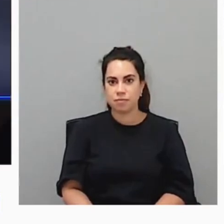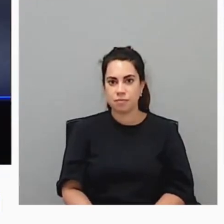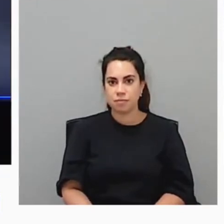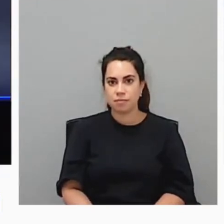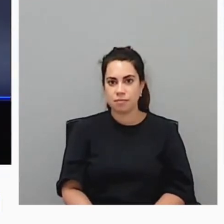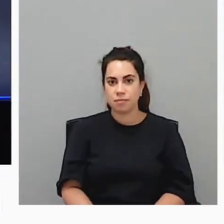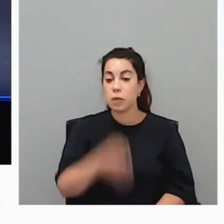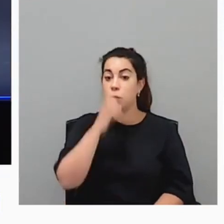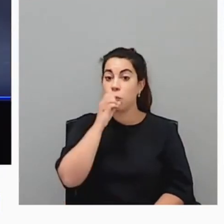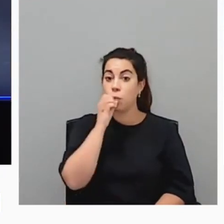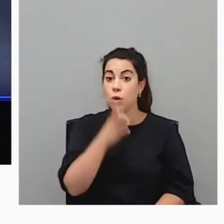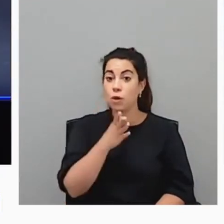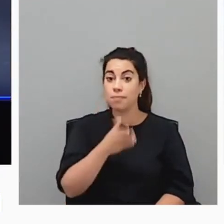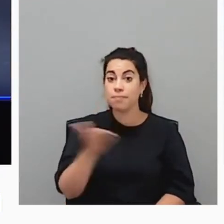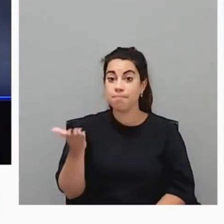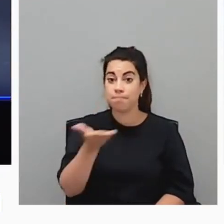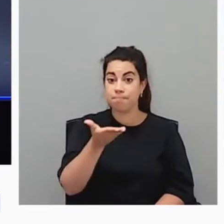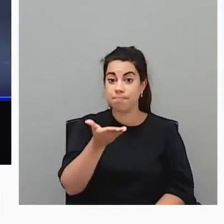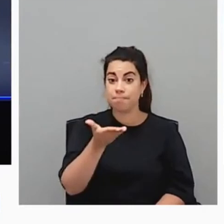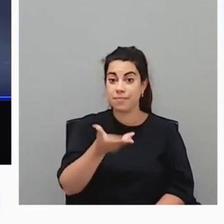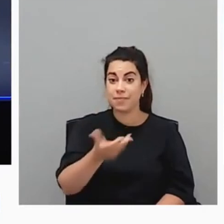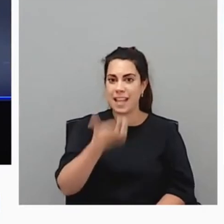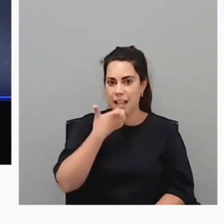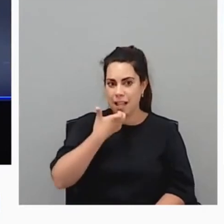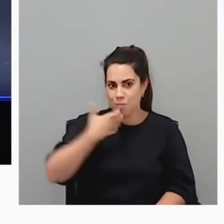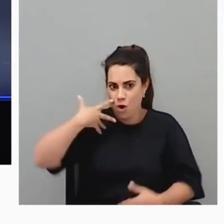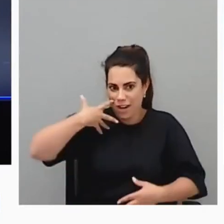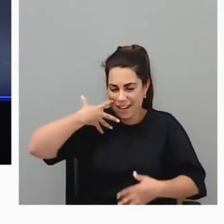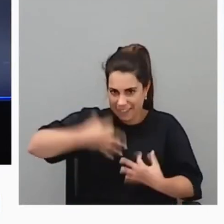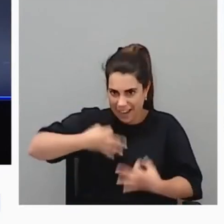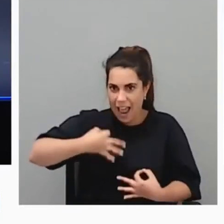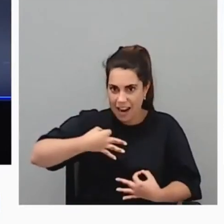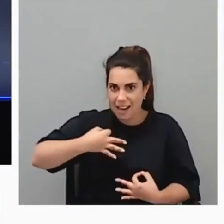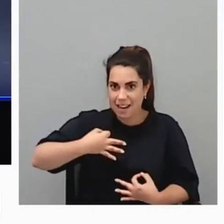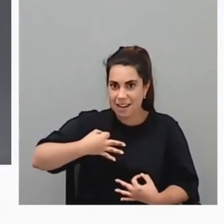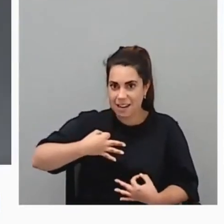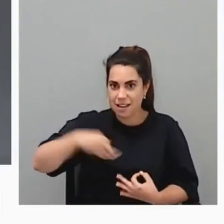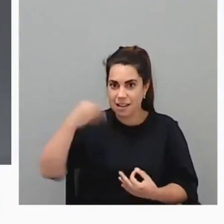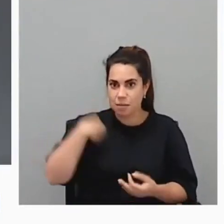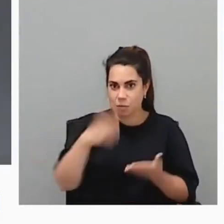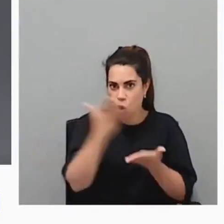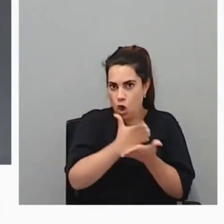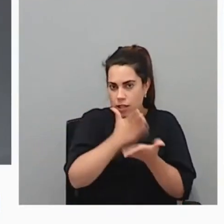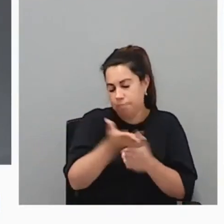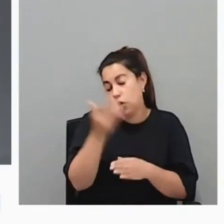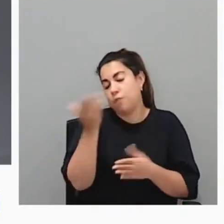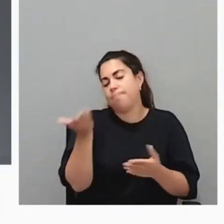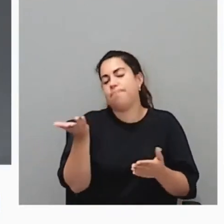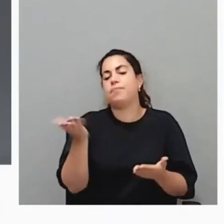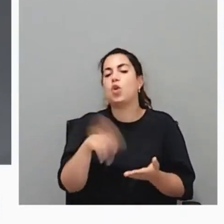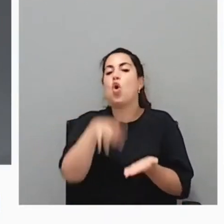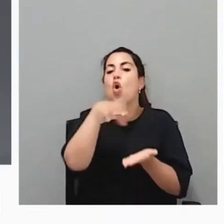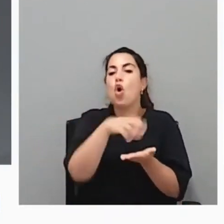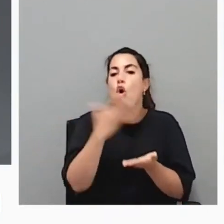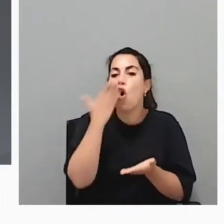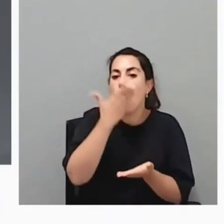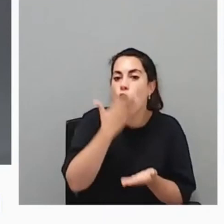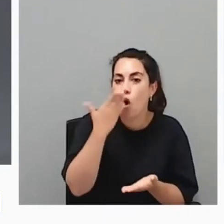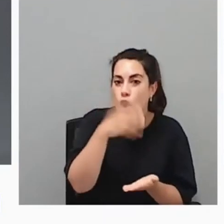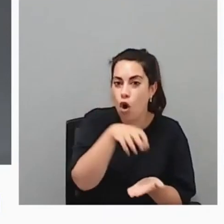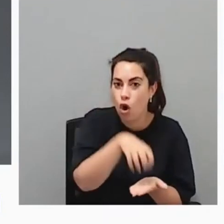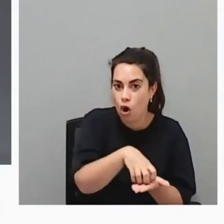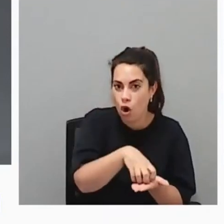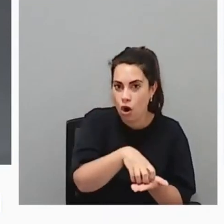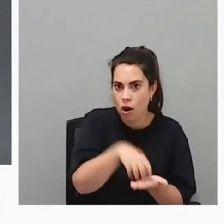Bueno, pues este es un ejemplo real, ¿no? De una clase, o sea, de un instituto, creo, o sea, de un colegio que es el segundo